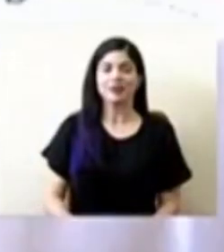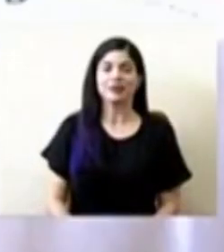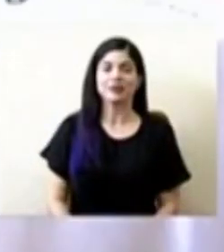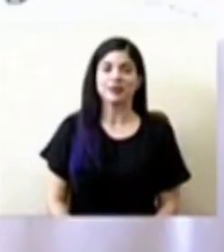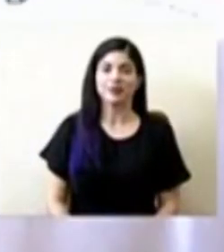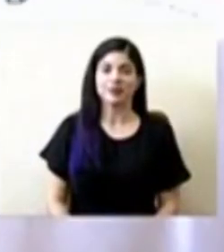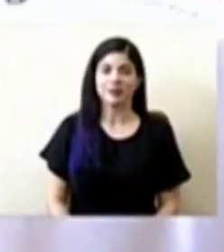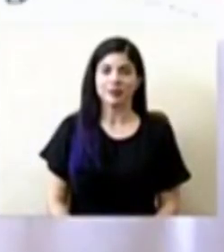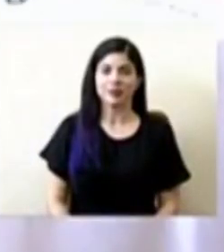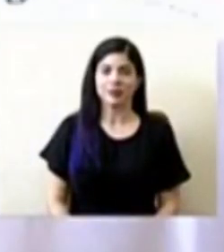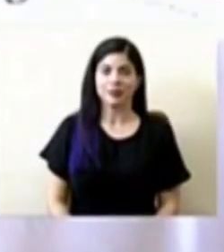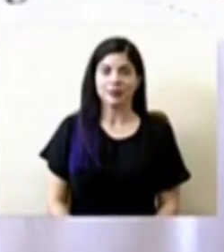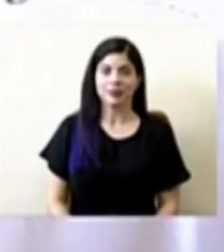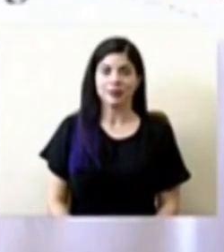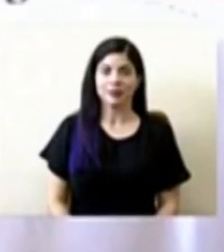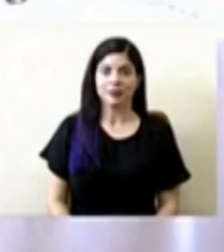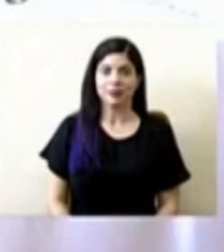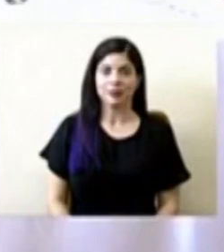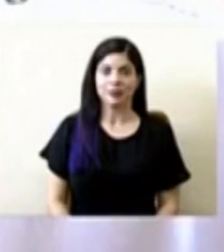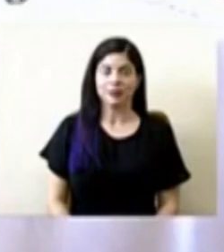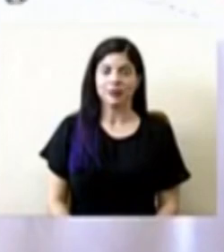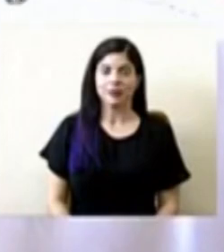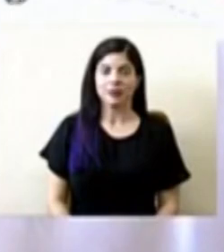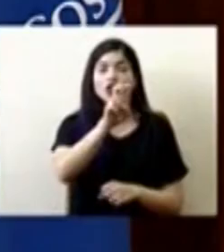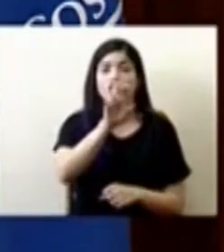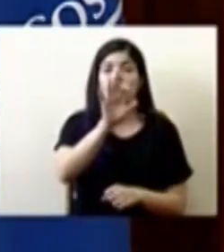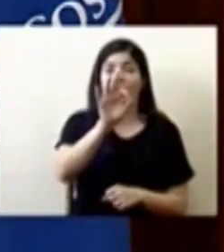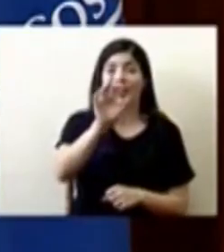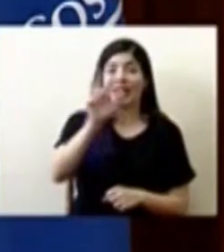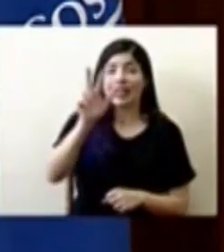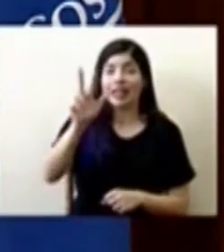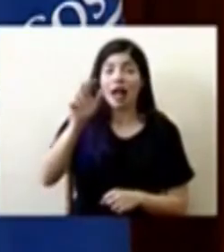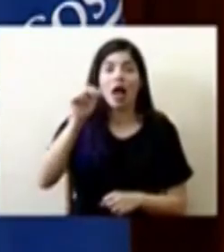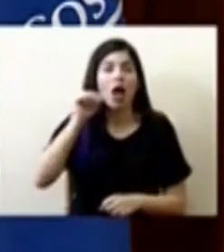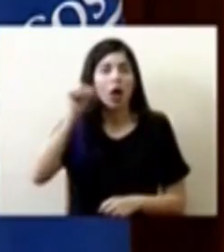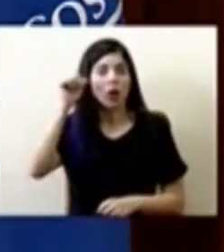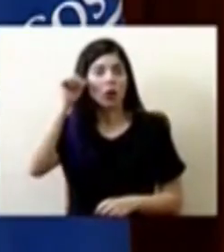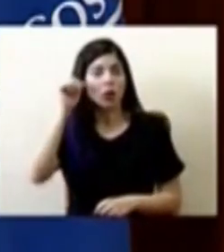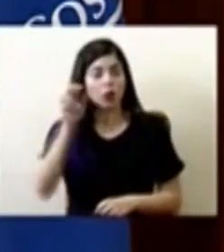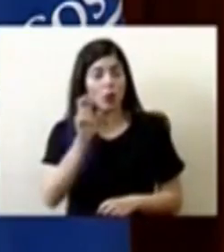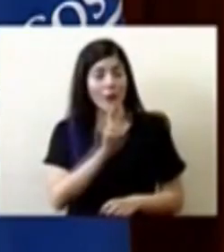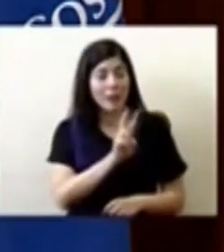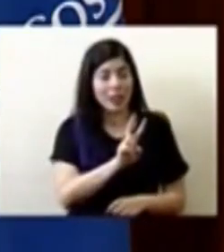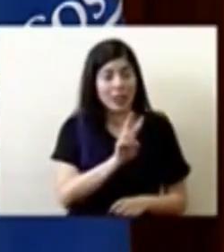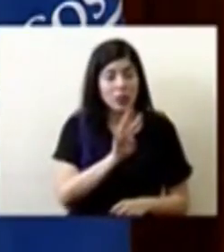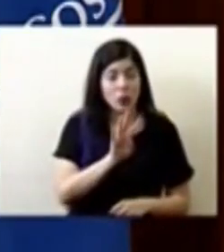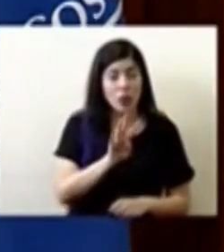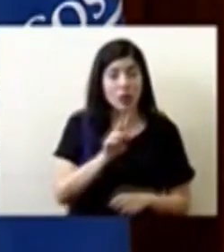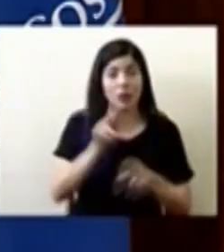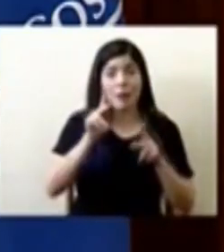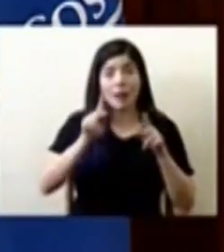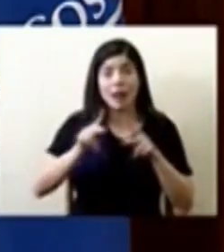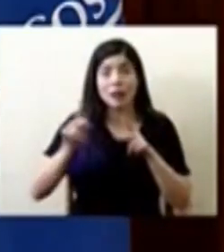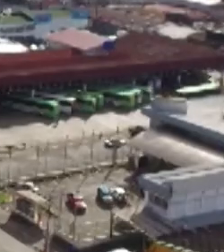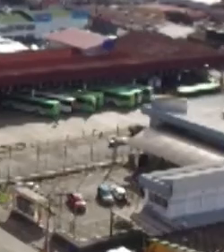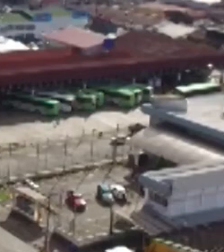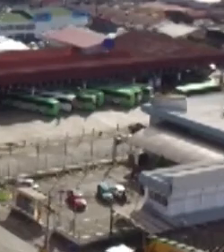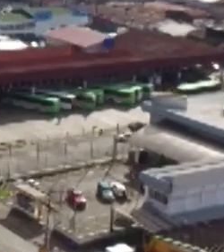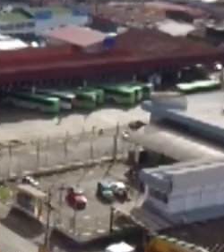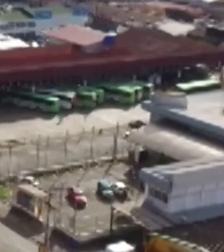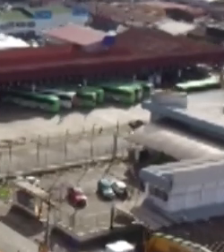El nombre del cantón apareció en la conferencia diaria del Ministerio de Salud este lunes y no por algo positivo.